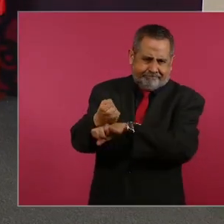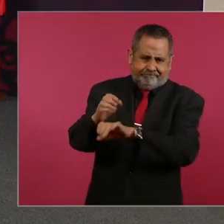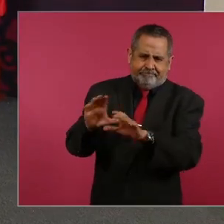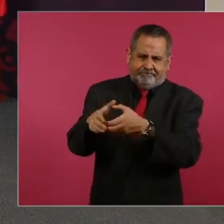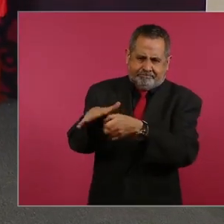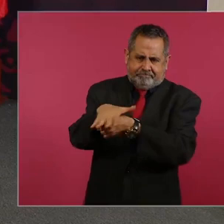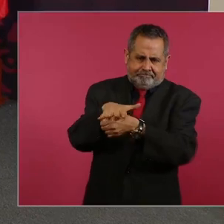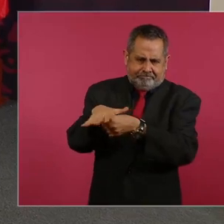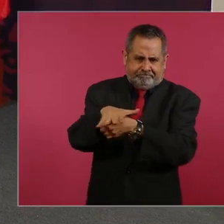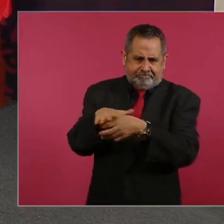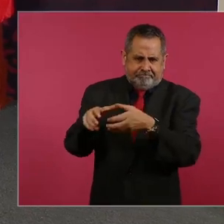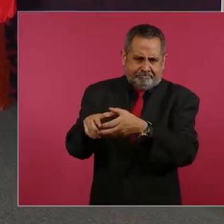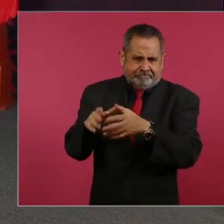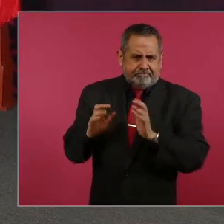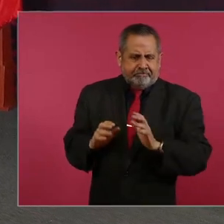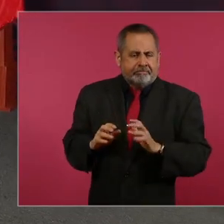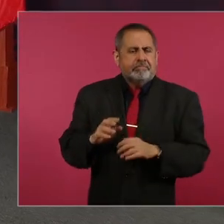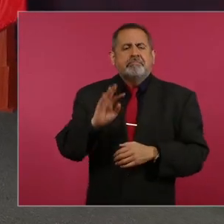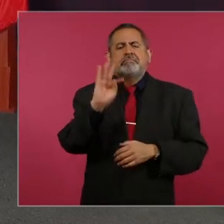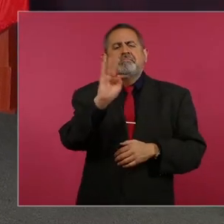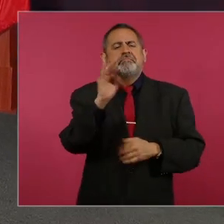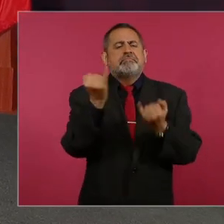texanos que